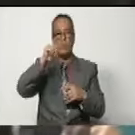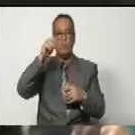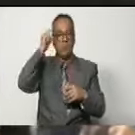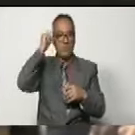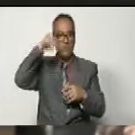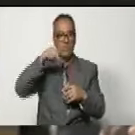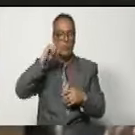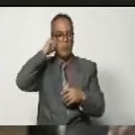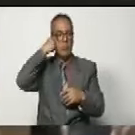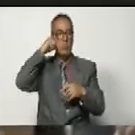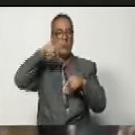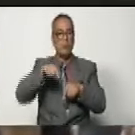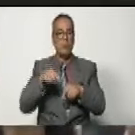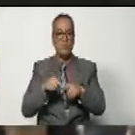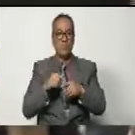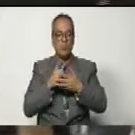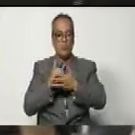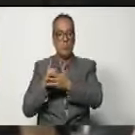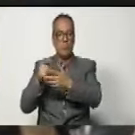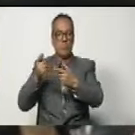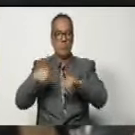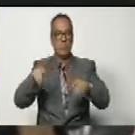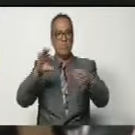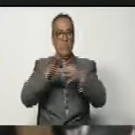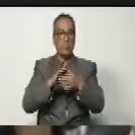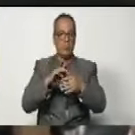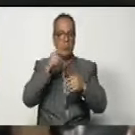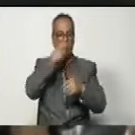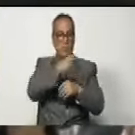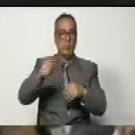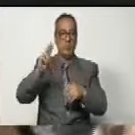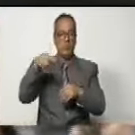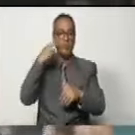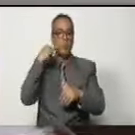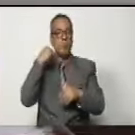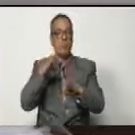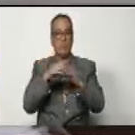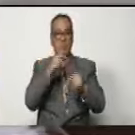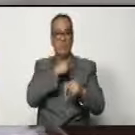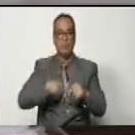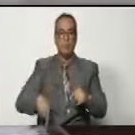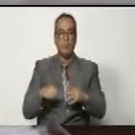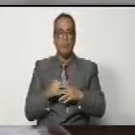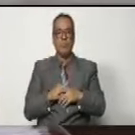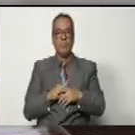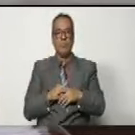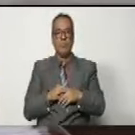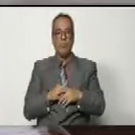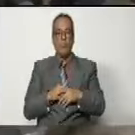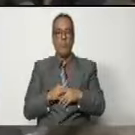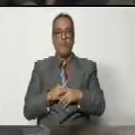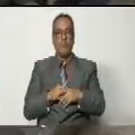hoy recordamos nuestra solidaridad con el pueblo de Haití. Es todo, presidente.